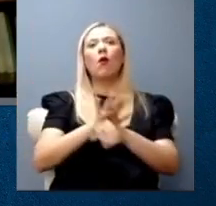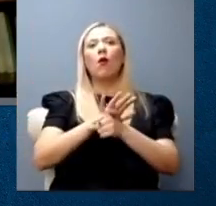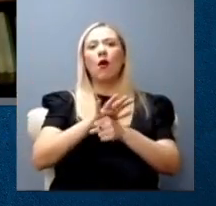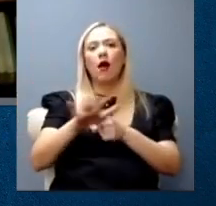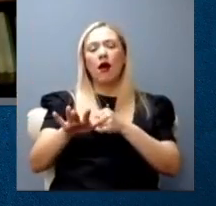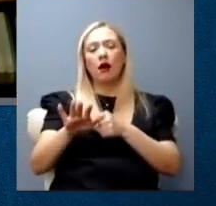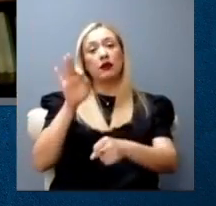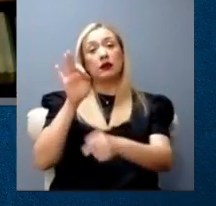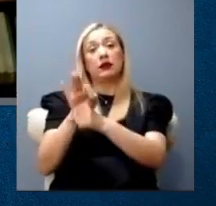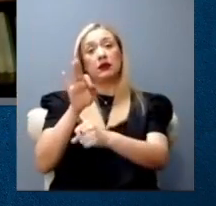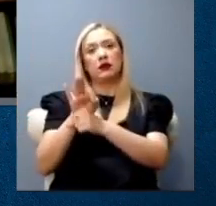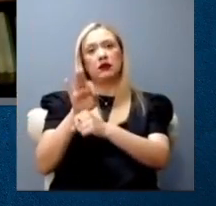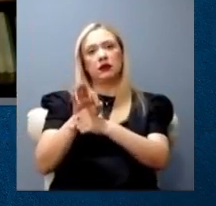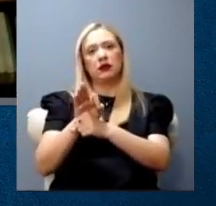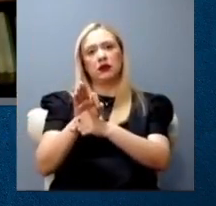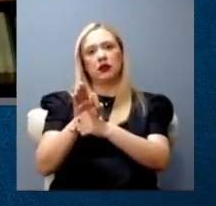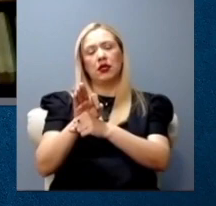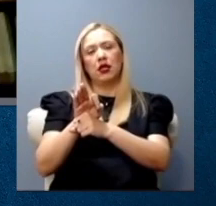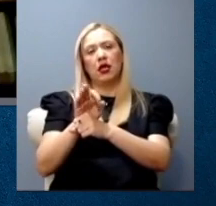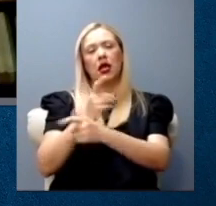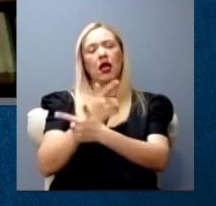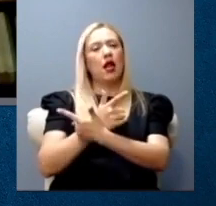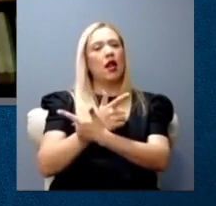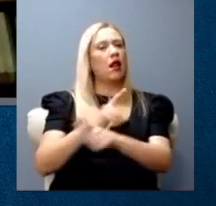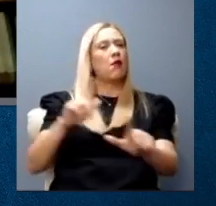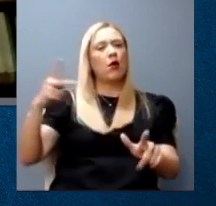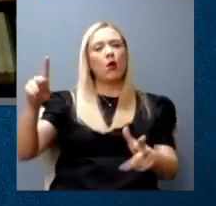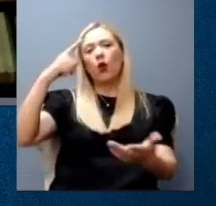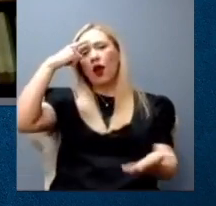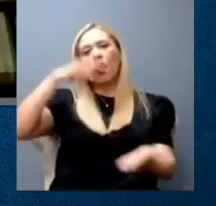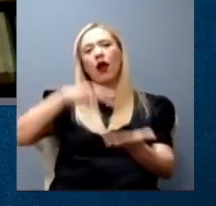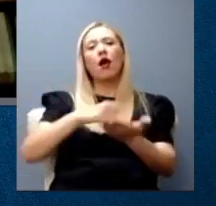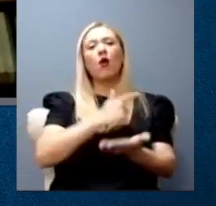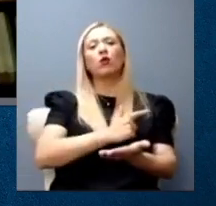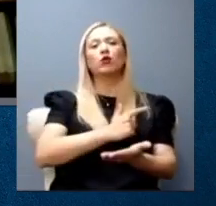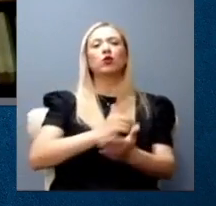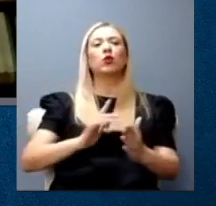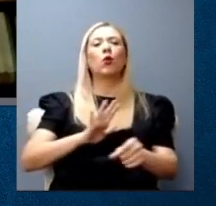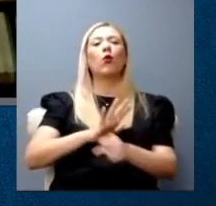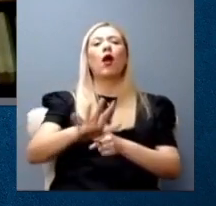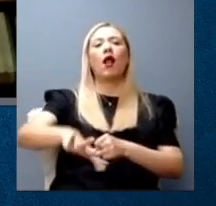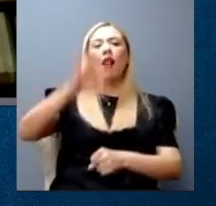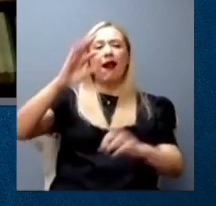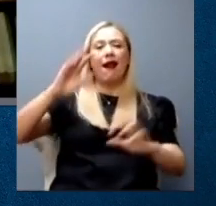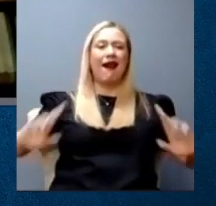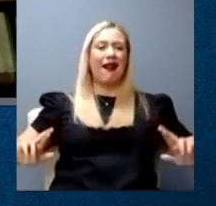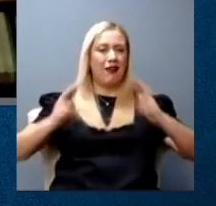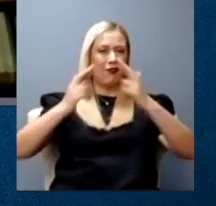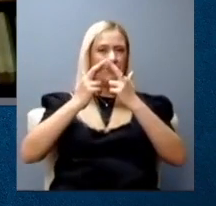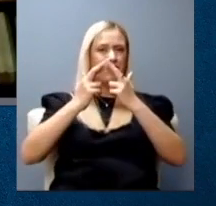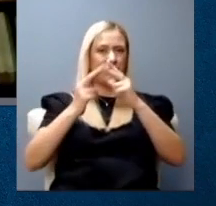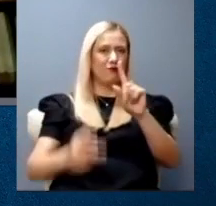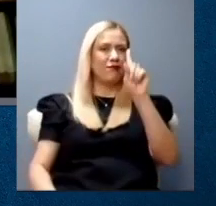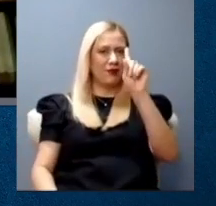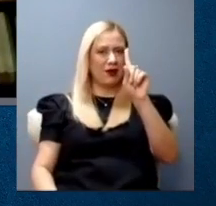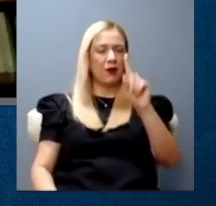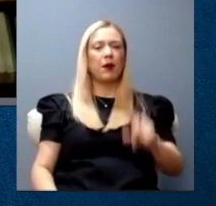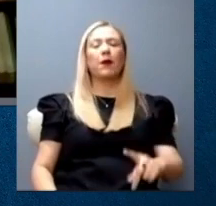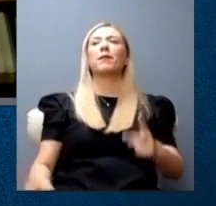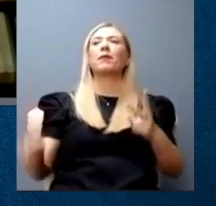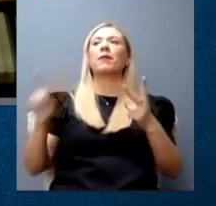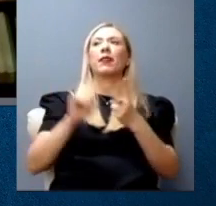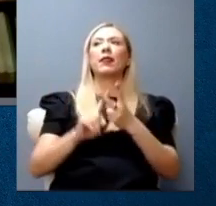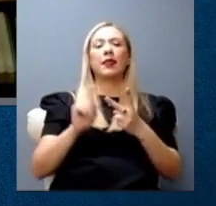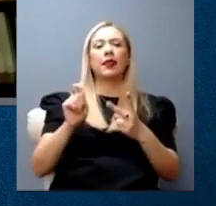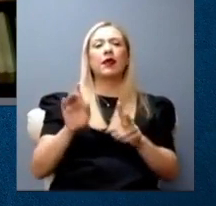protección de la libertad religiosa y también la protección de las minorías, y sobre todo en el